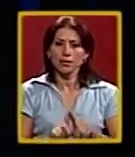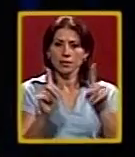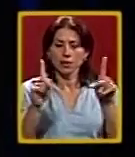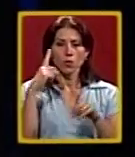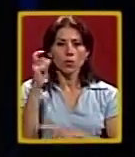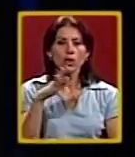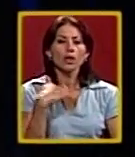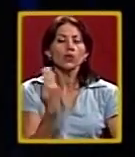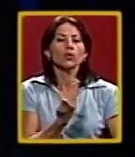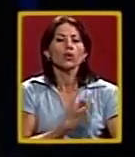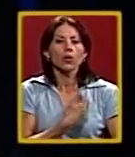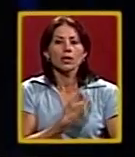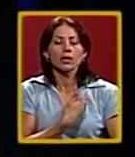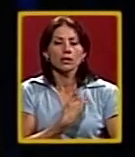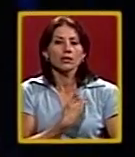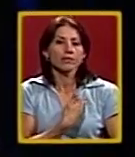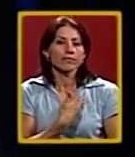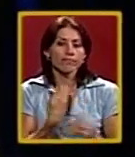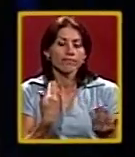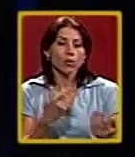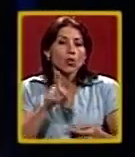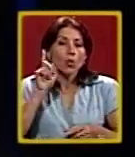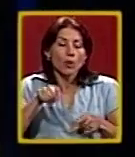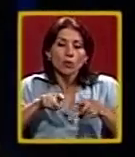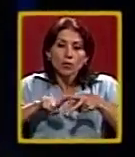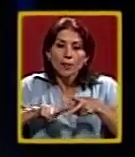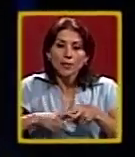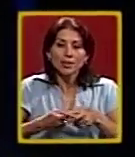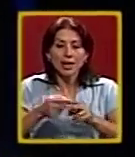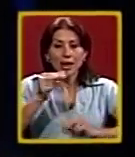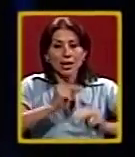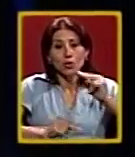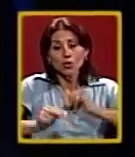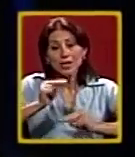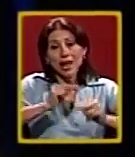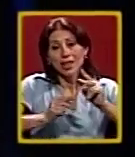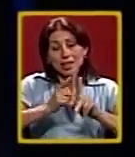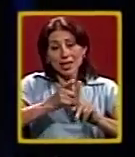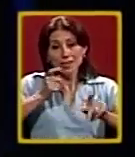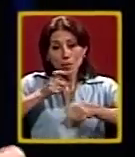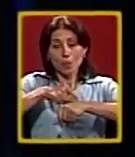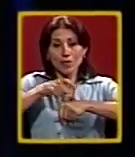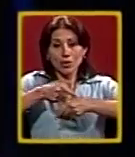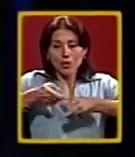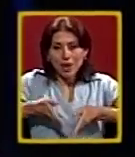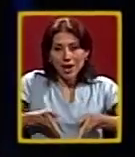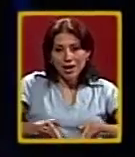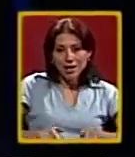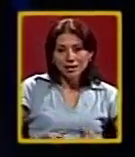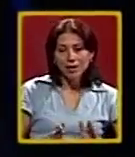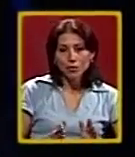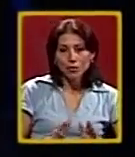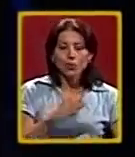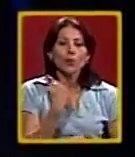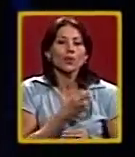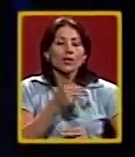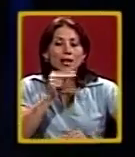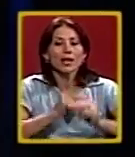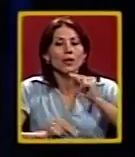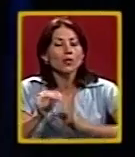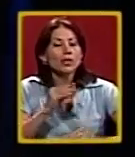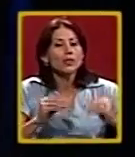nosotros tuvimos que empezar a negociar desde que nacemos. Y la negociación nuestra ha sido